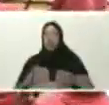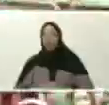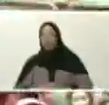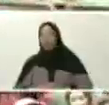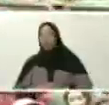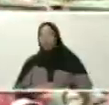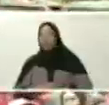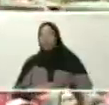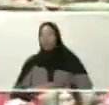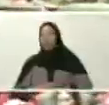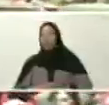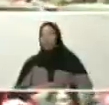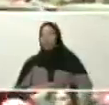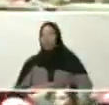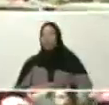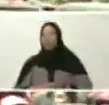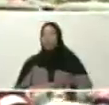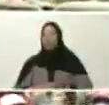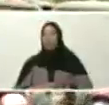Por eso